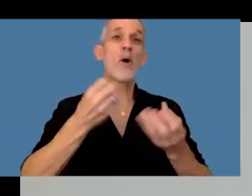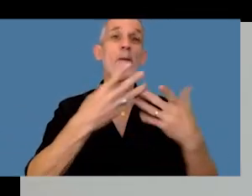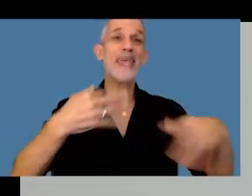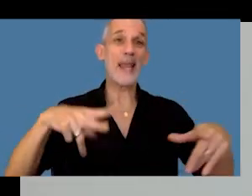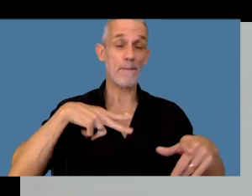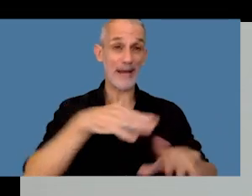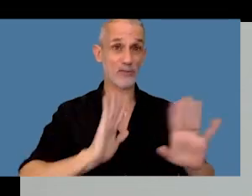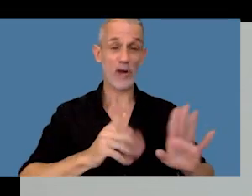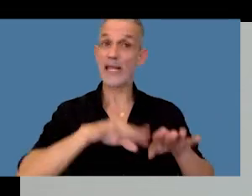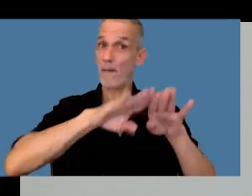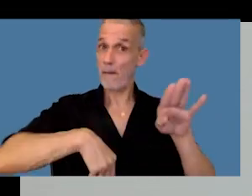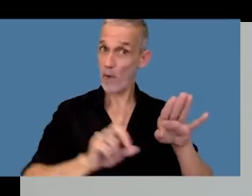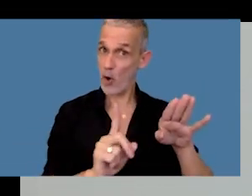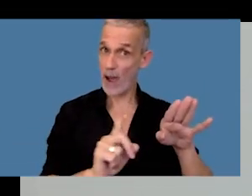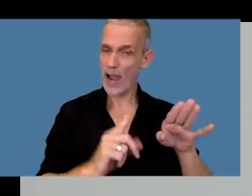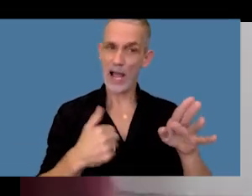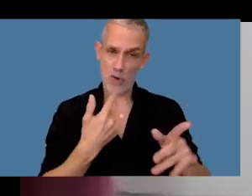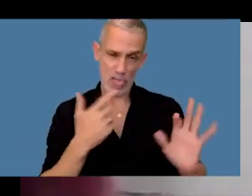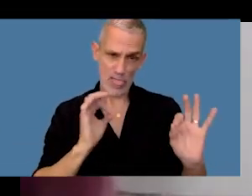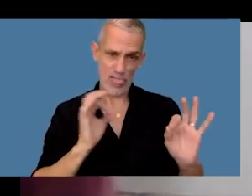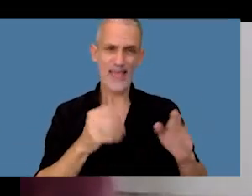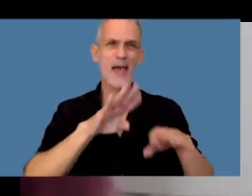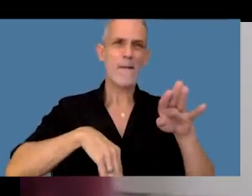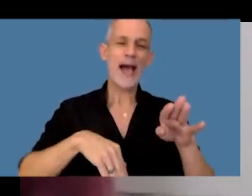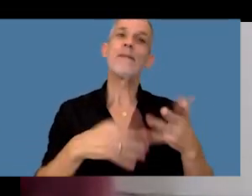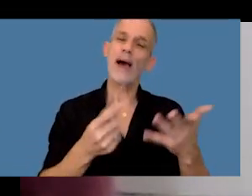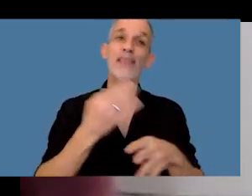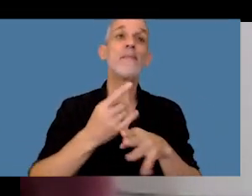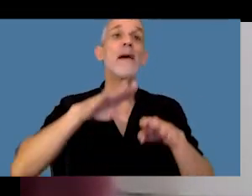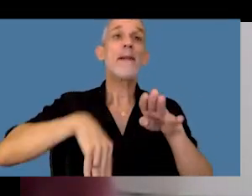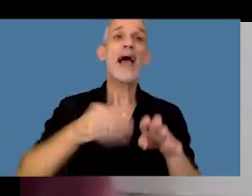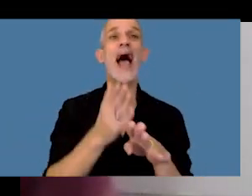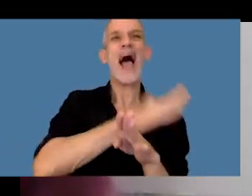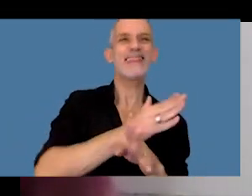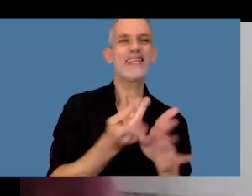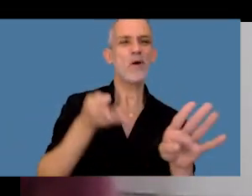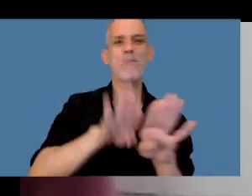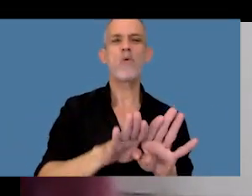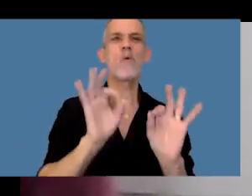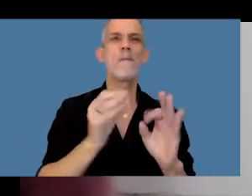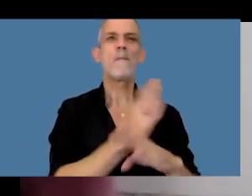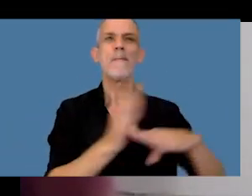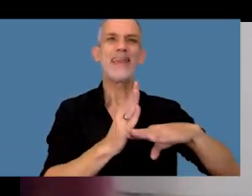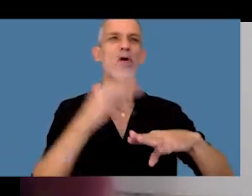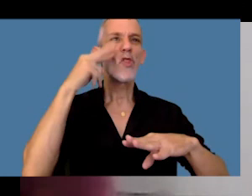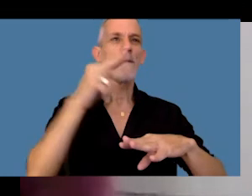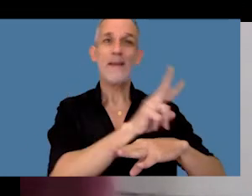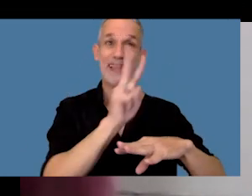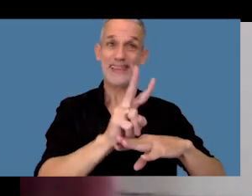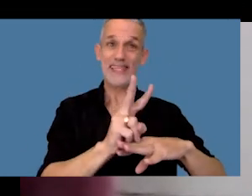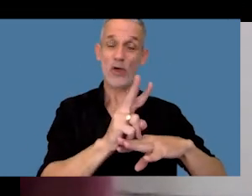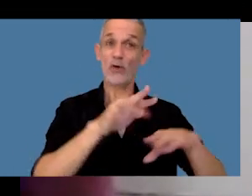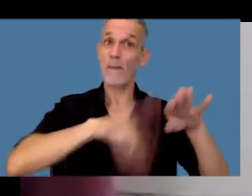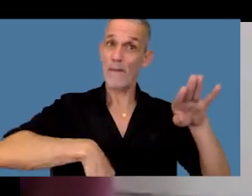le diste de baja, tendrías que darle de baja antes de que cierre el periodo 2022. Si